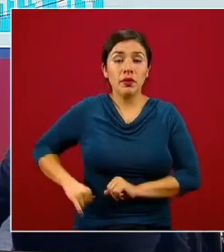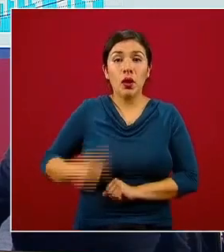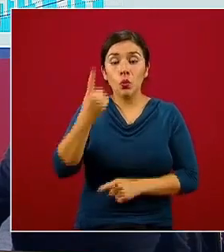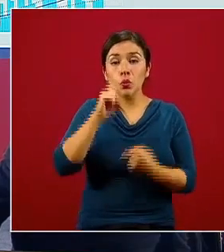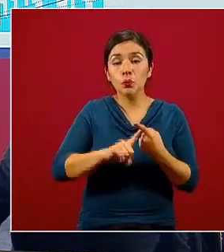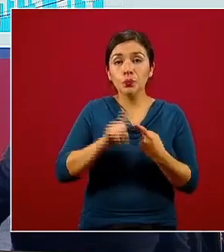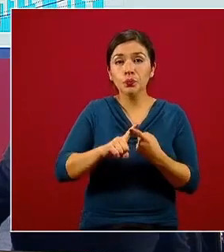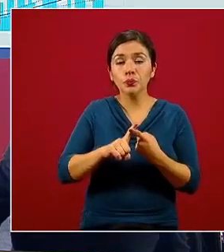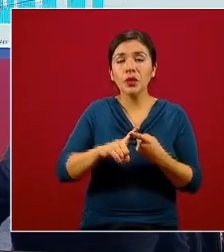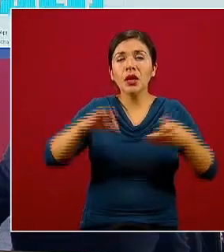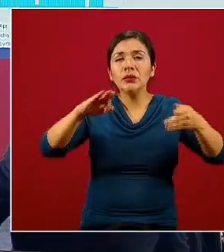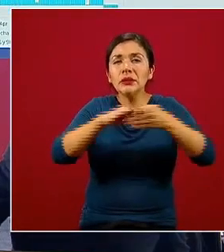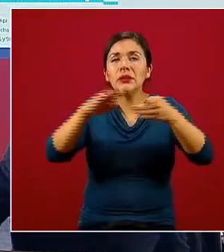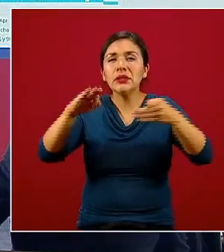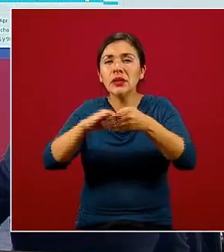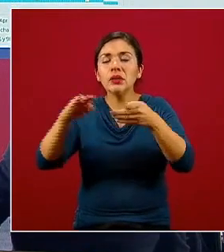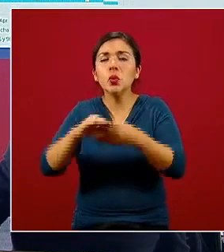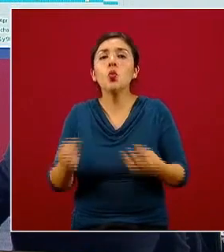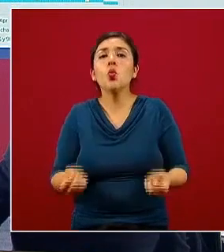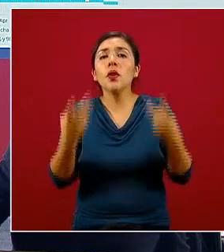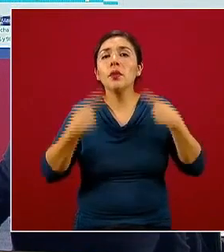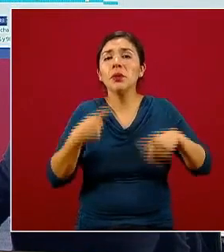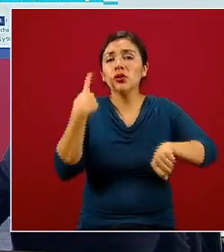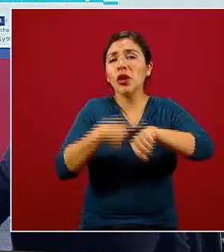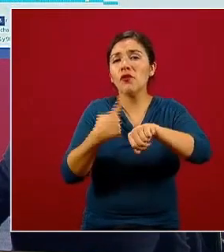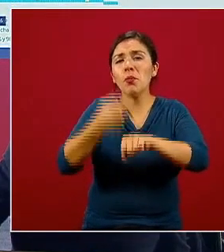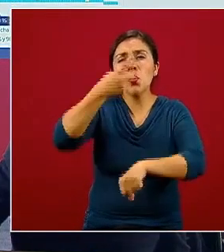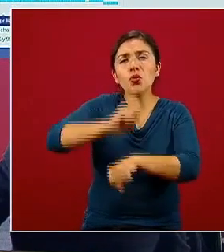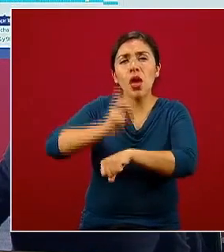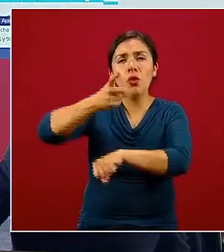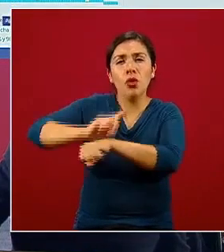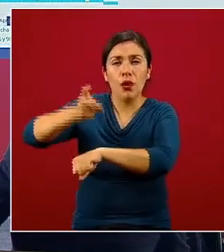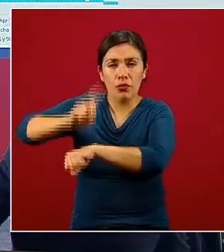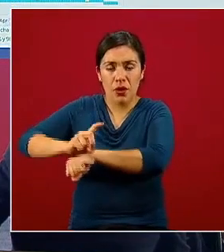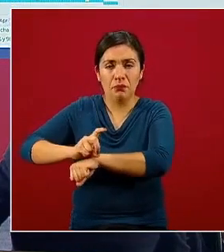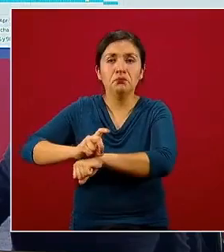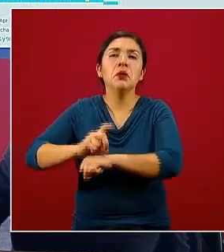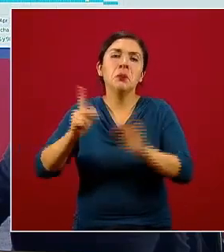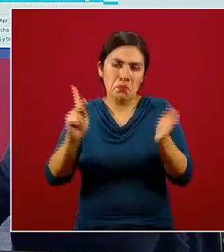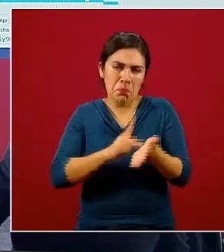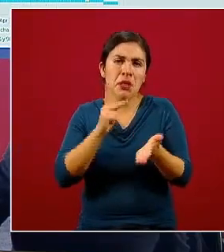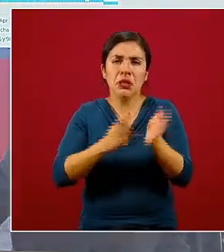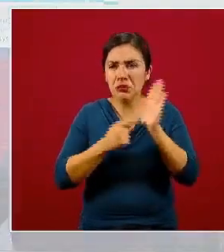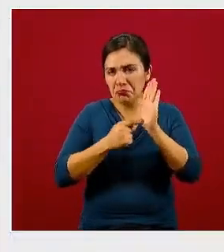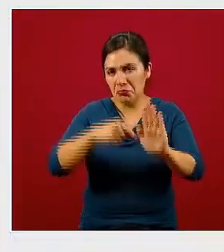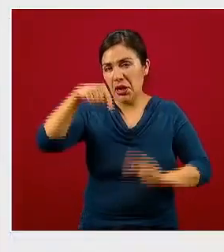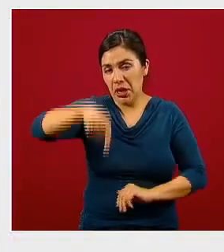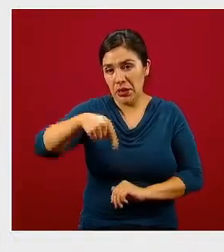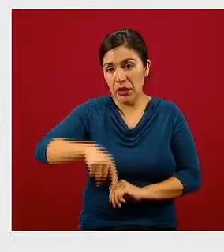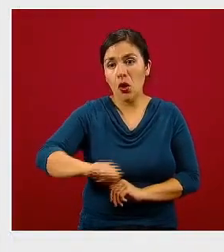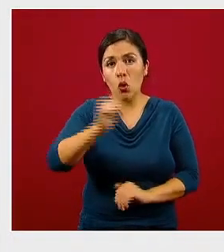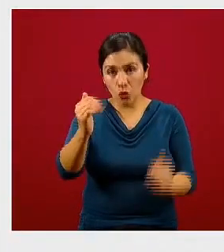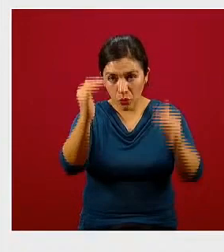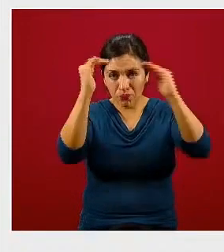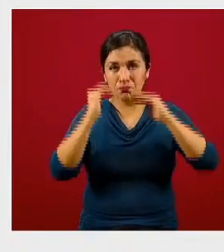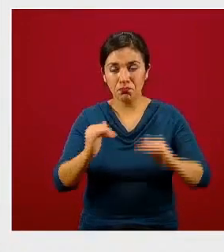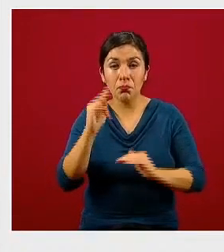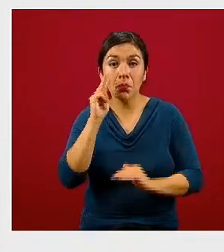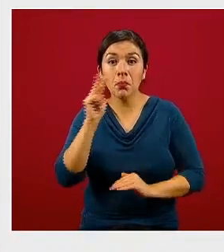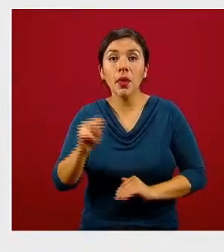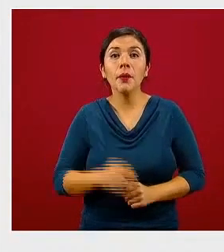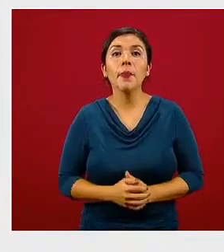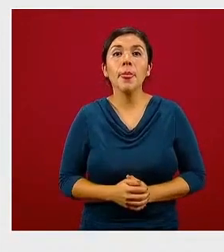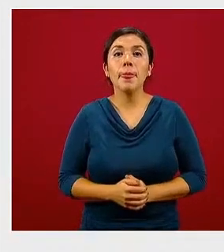casos diarios, ¿no? Que ya se ha presentado varias veces. Si bajamos un poco,